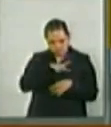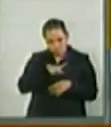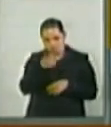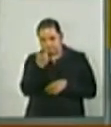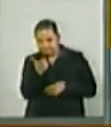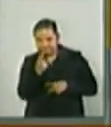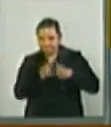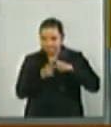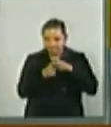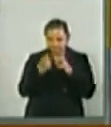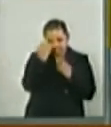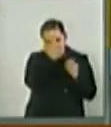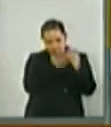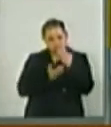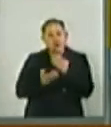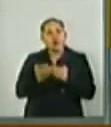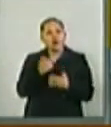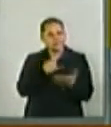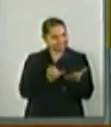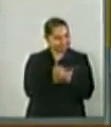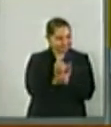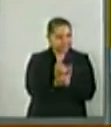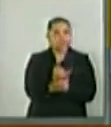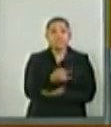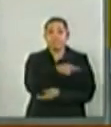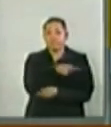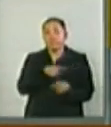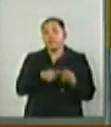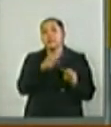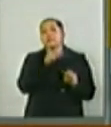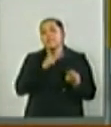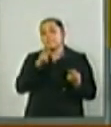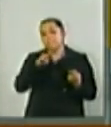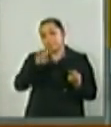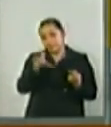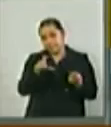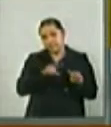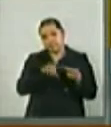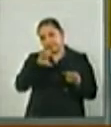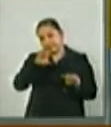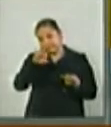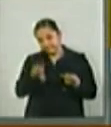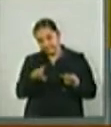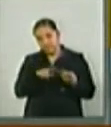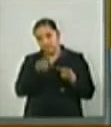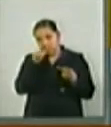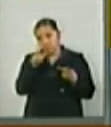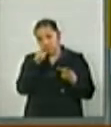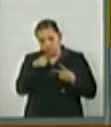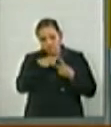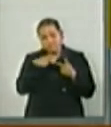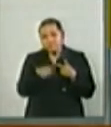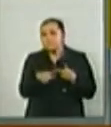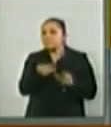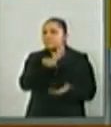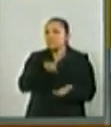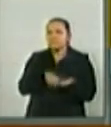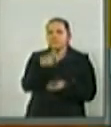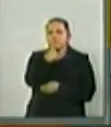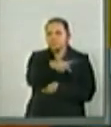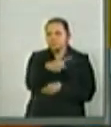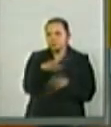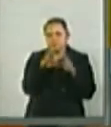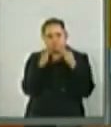ello, Pemex y la Comisión Federal de Electricidad están dotadas de una estructura auténticamente